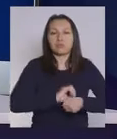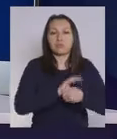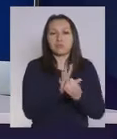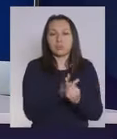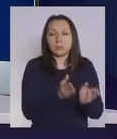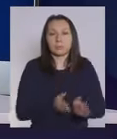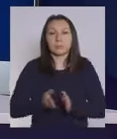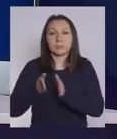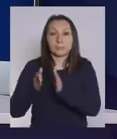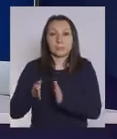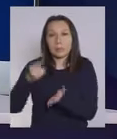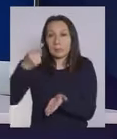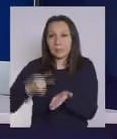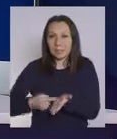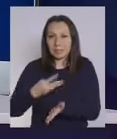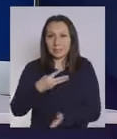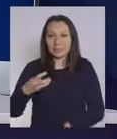los cuales